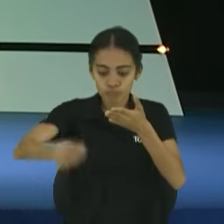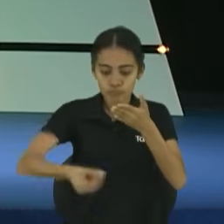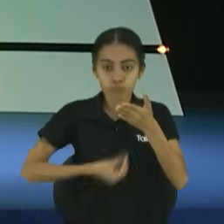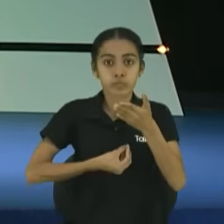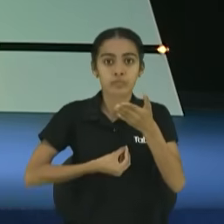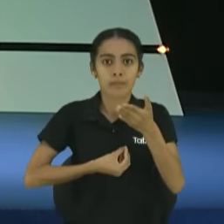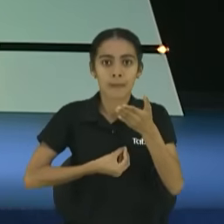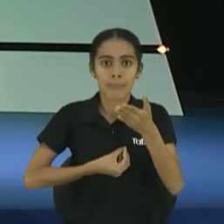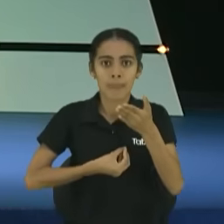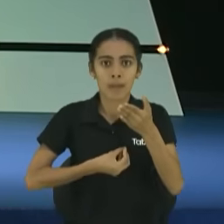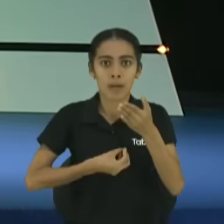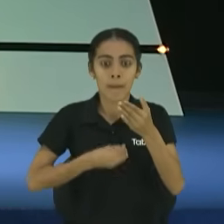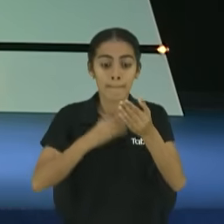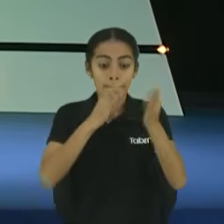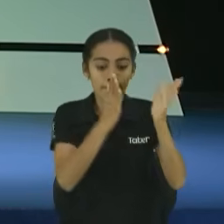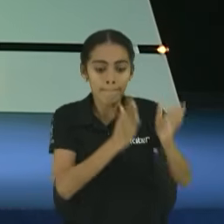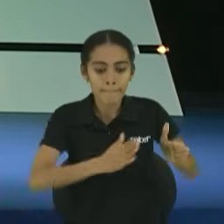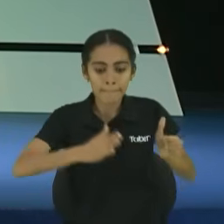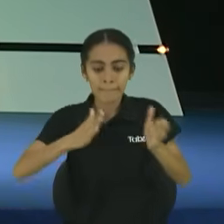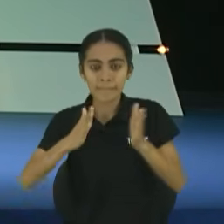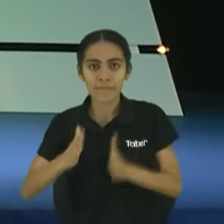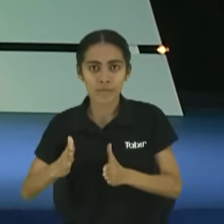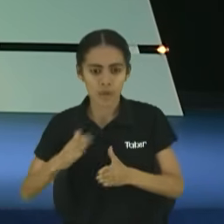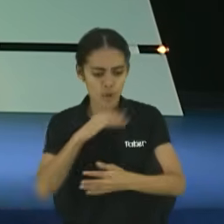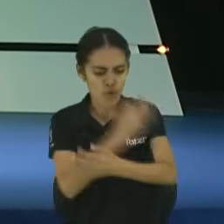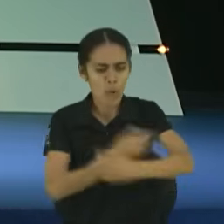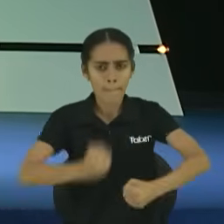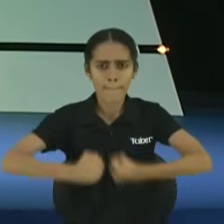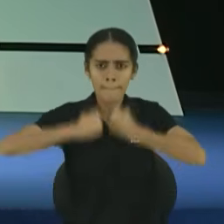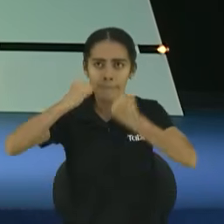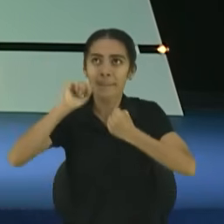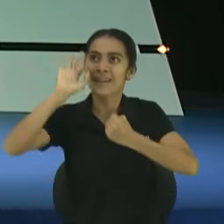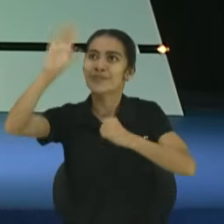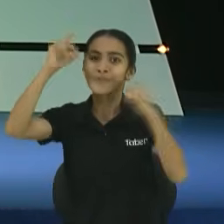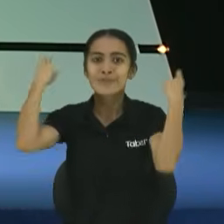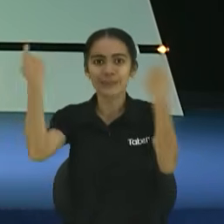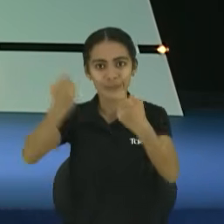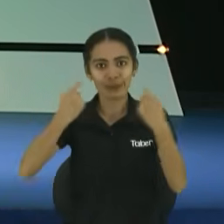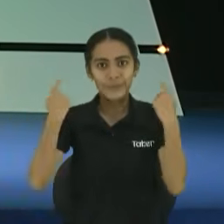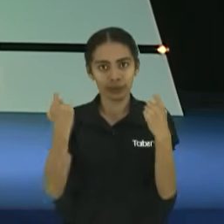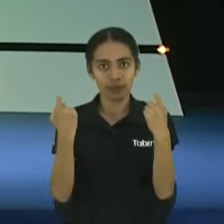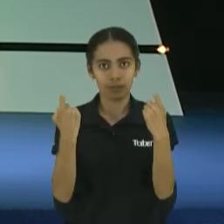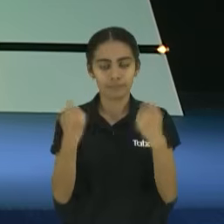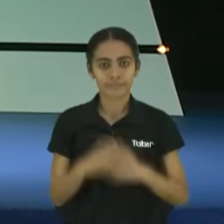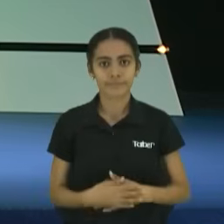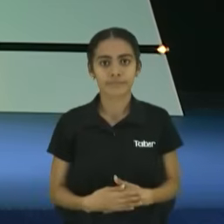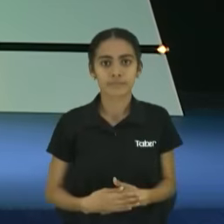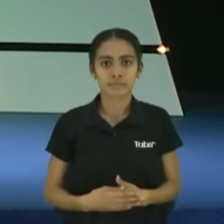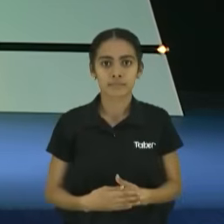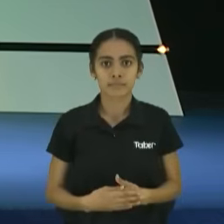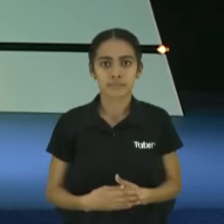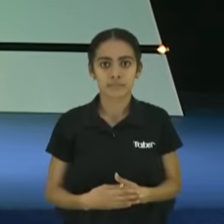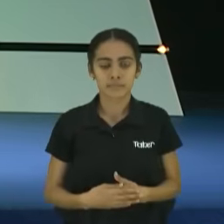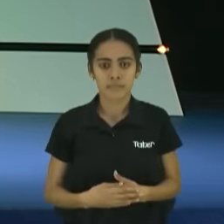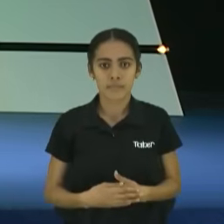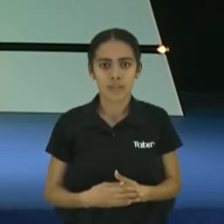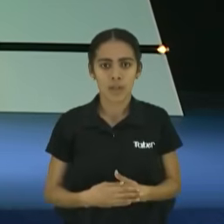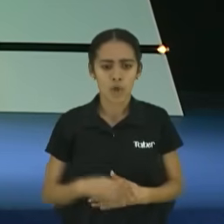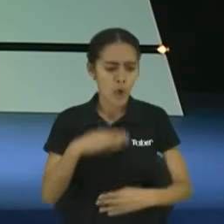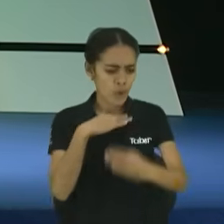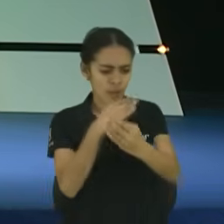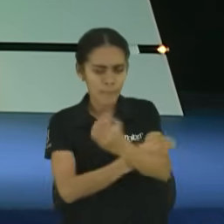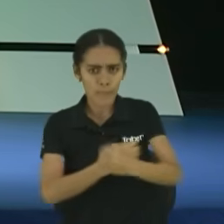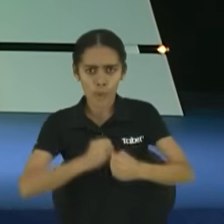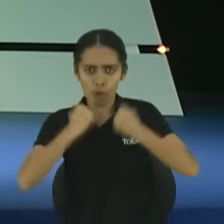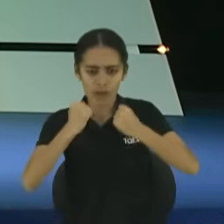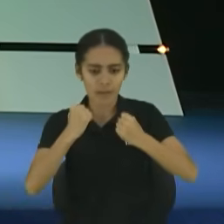nosotros y nos prepara, nos empodera para su gloria. No te empodera para que